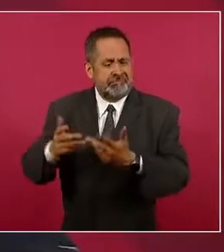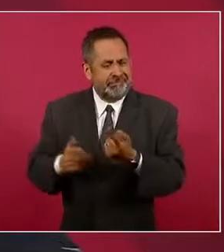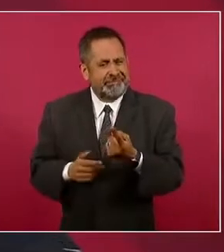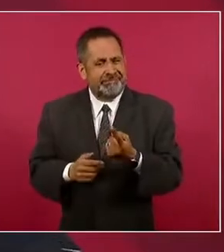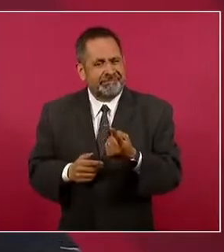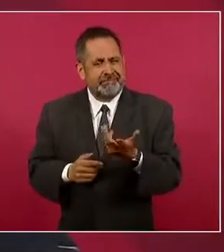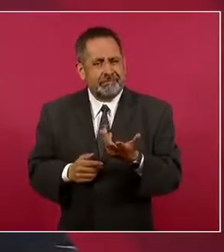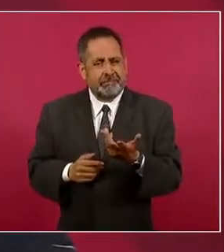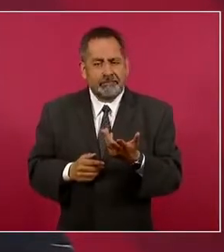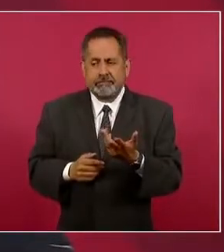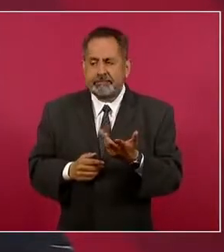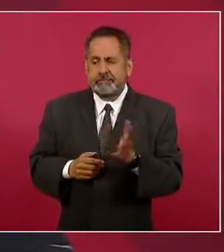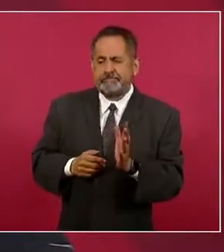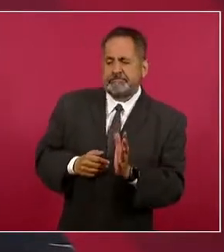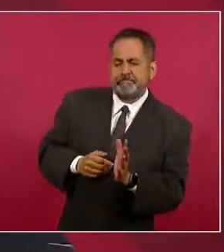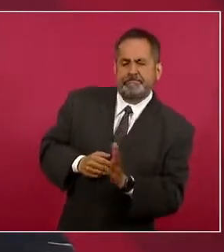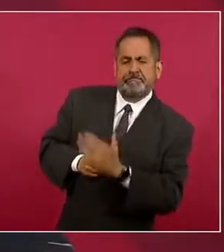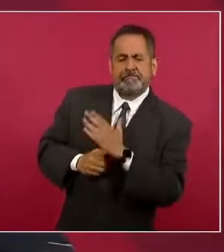por un sistema